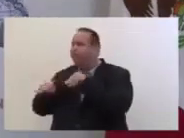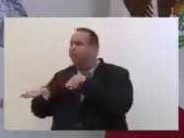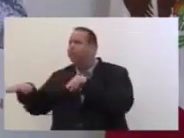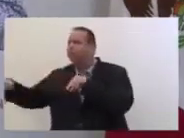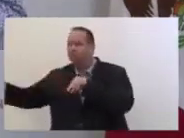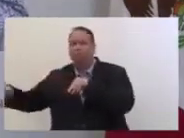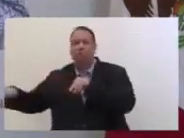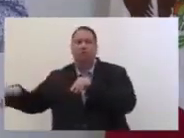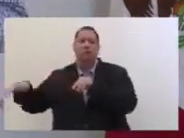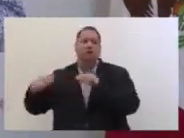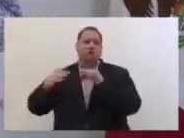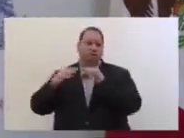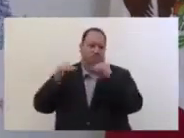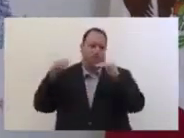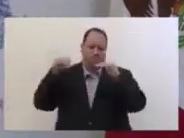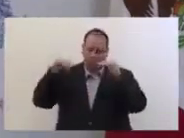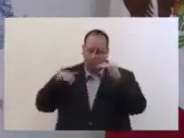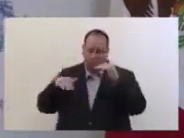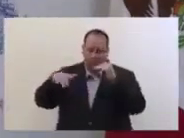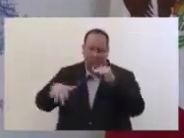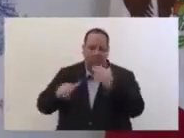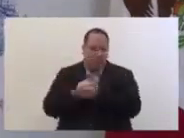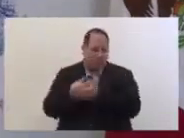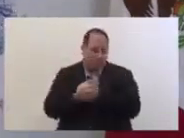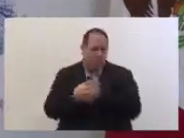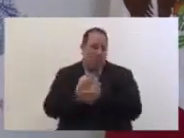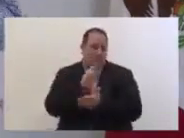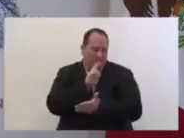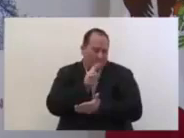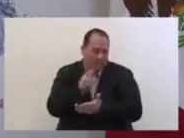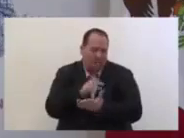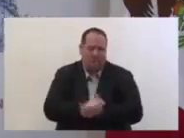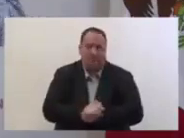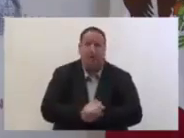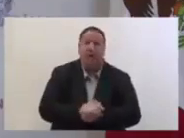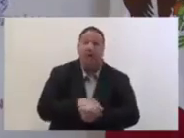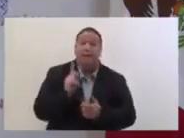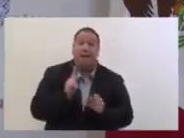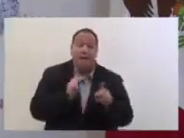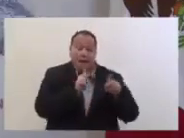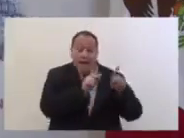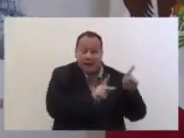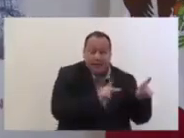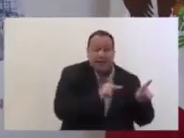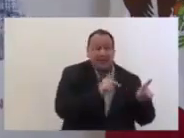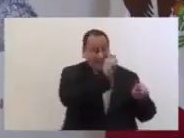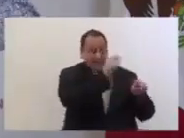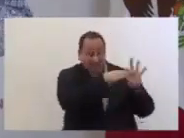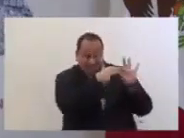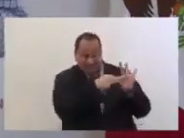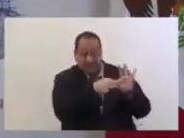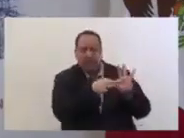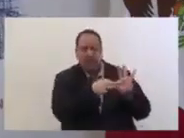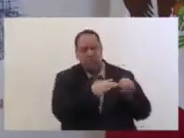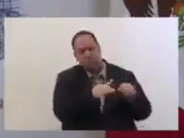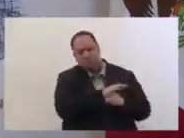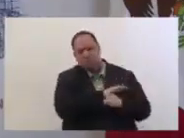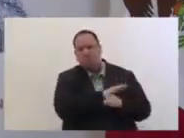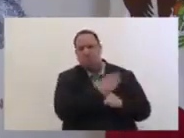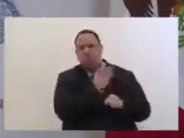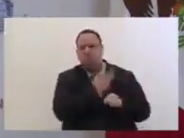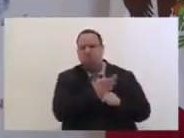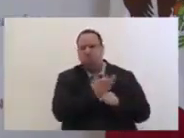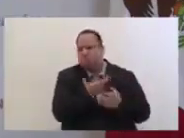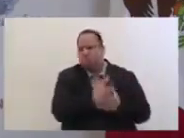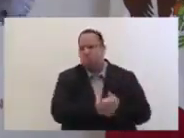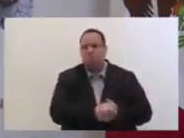tener un mucho mejor tratamiento de agua, pero el tema de playas y el tema que comentaste está totalmente cubierto. Sí.